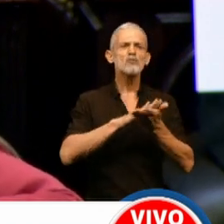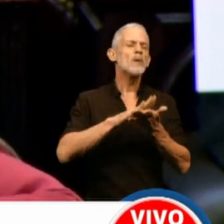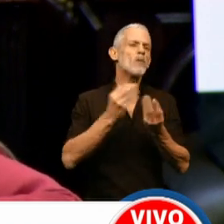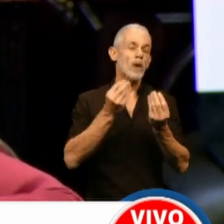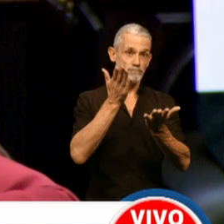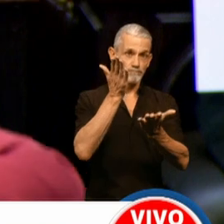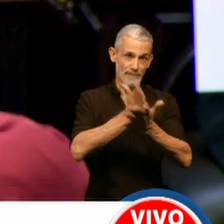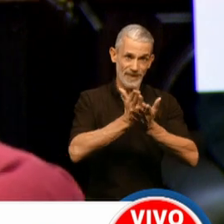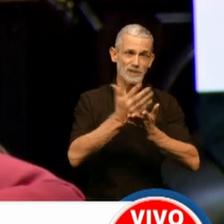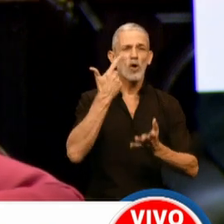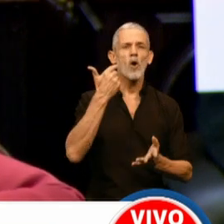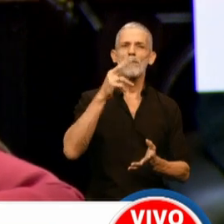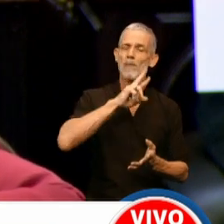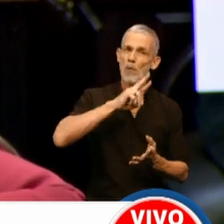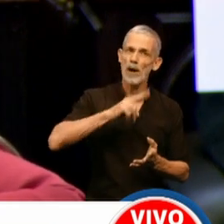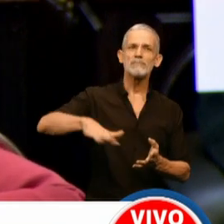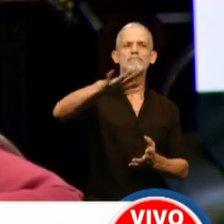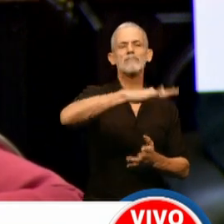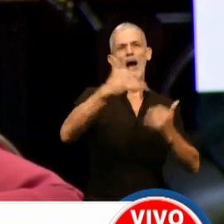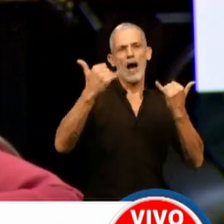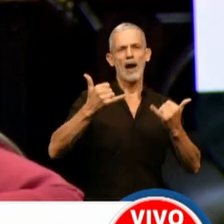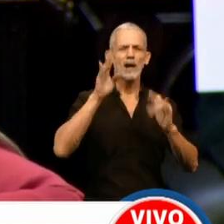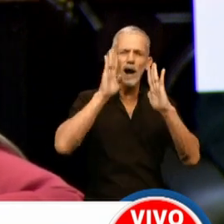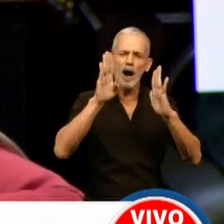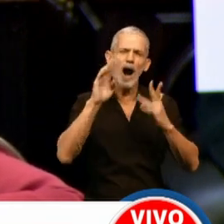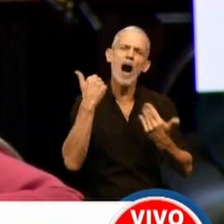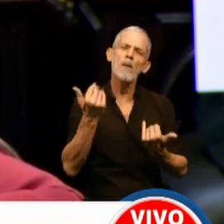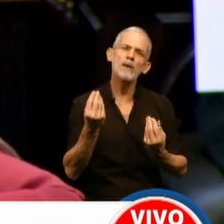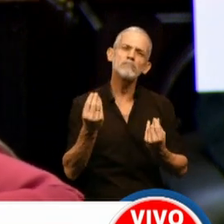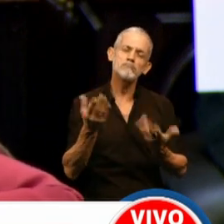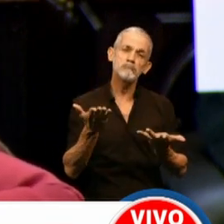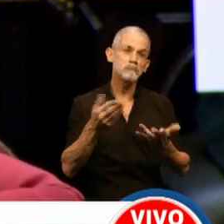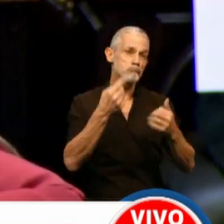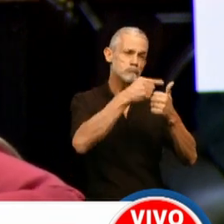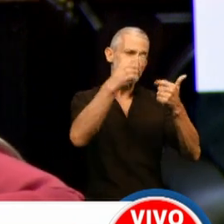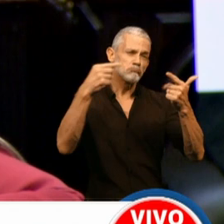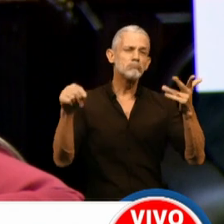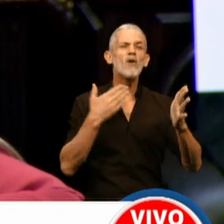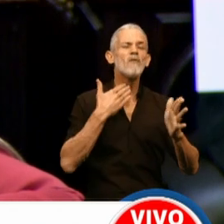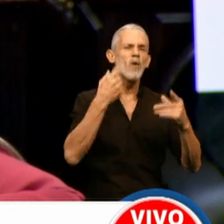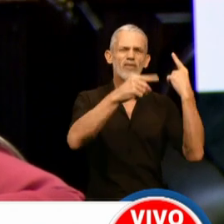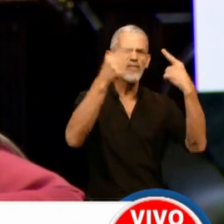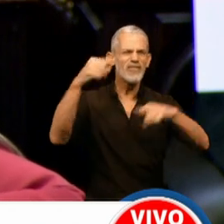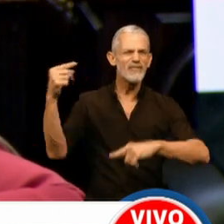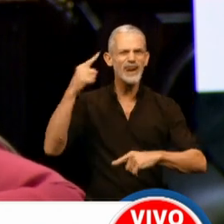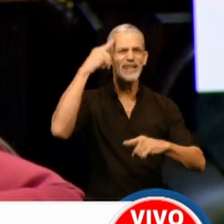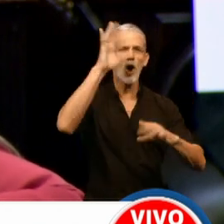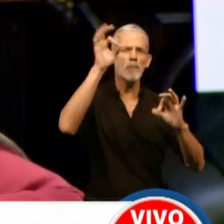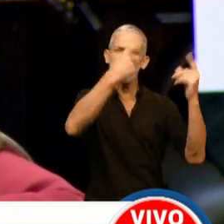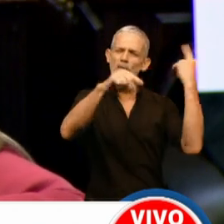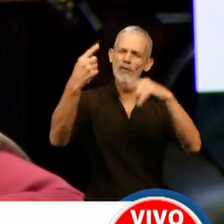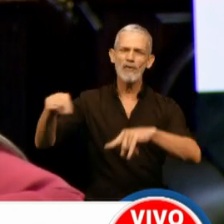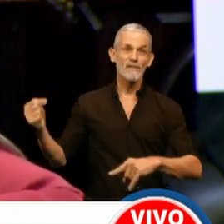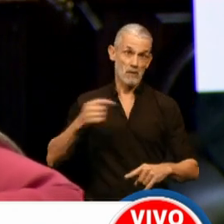que todas y todos tenemos en la sociedad a escuchar efectivamente pluralidad de voces en los medios porque si nosotras